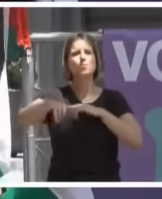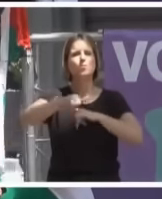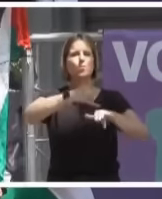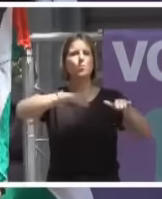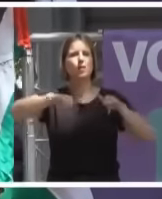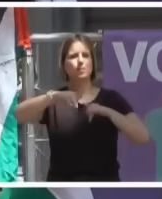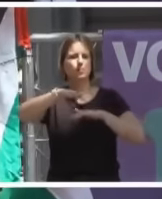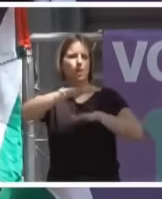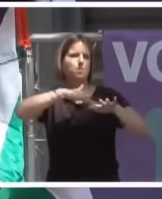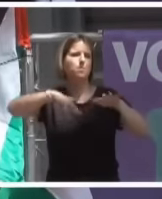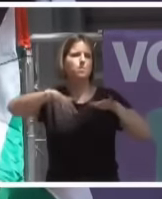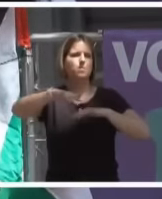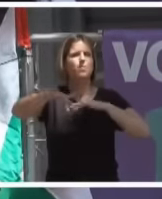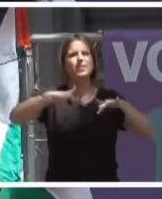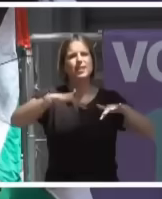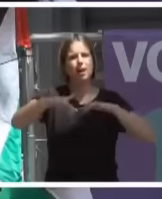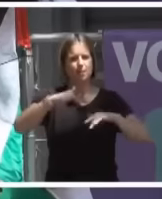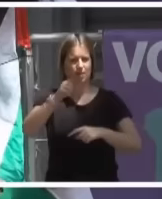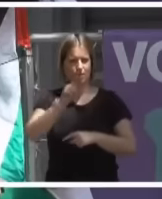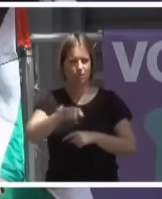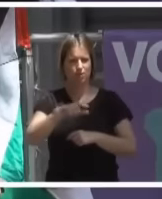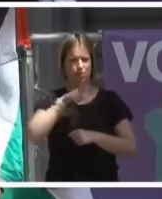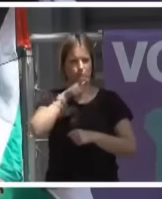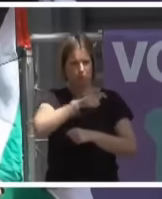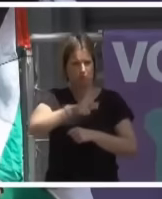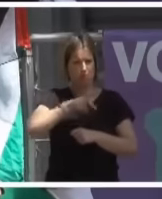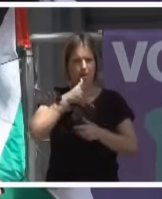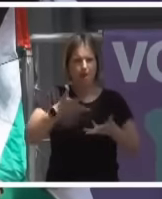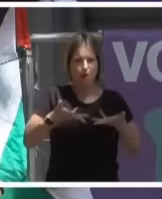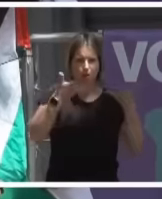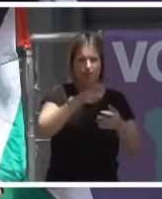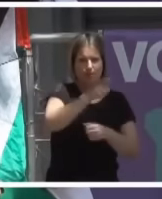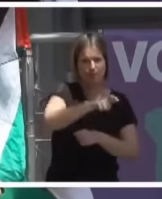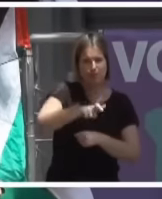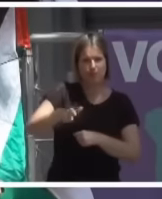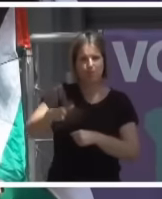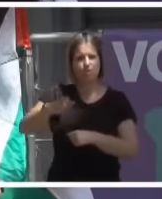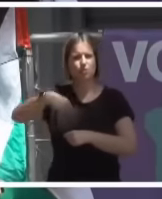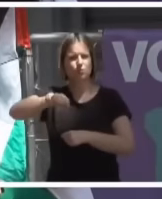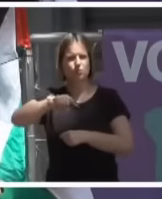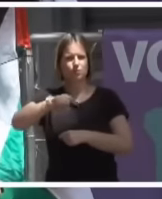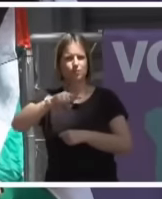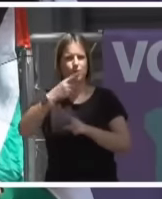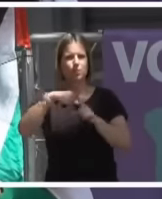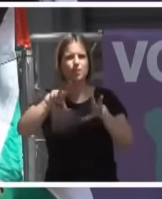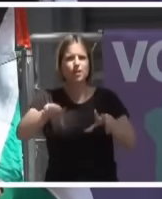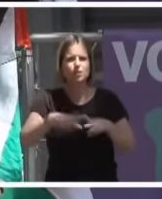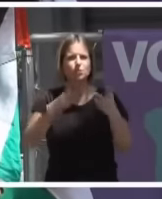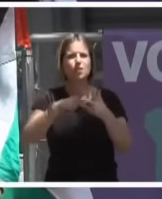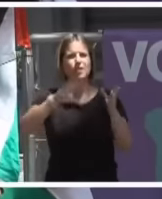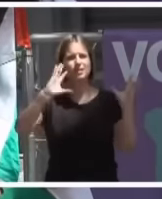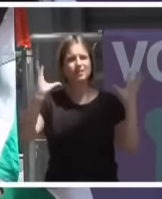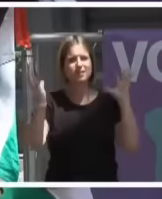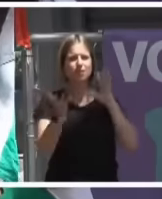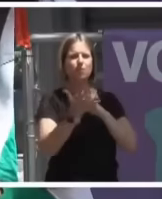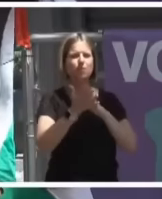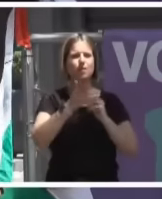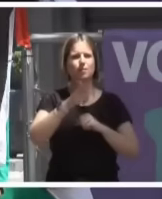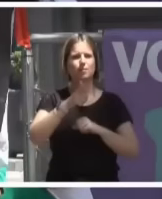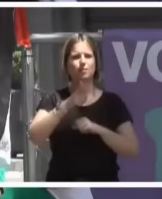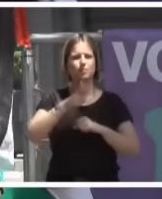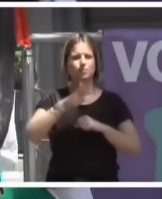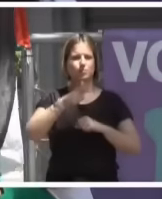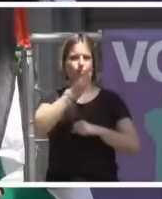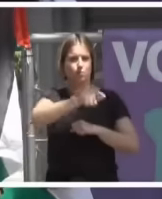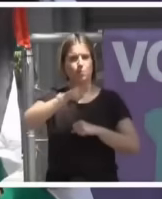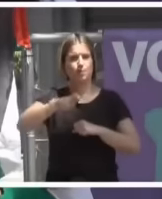políticos al uso, venimos del pueblo y somos el pueblo. Y esa es la forma que tenemos de transformar la sociedad, porque dinamizamos